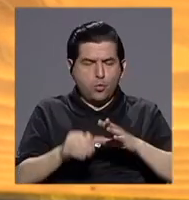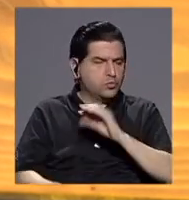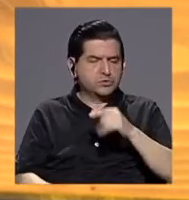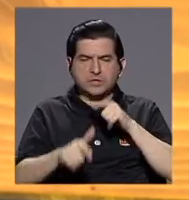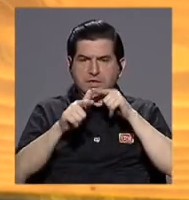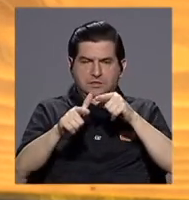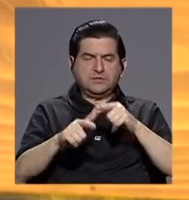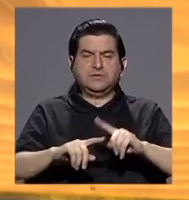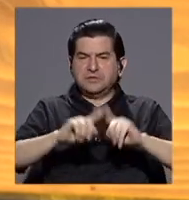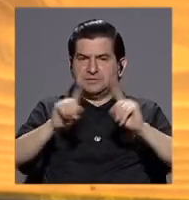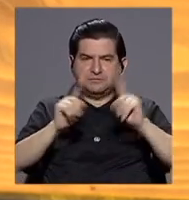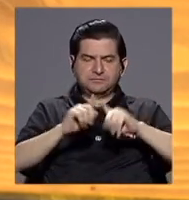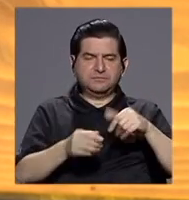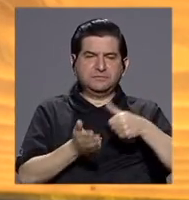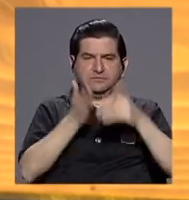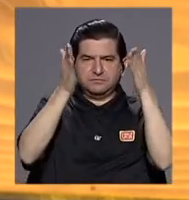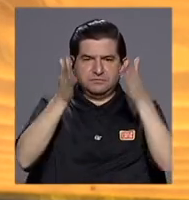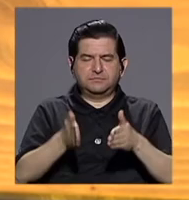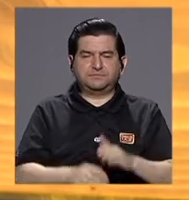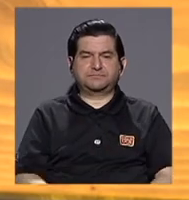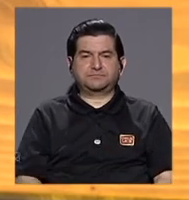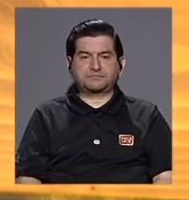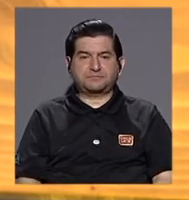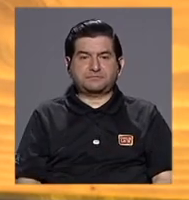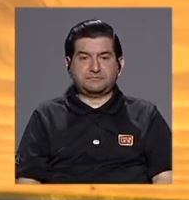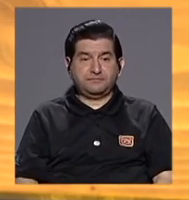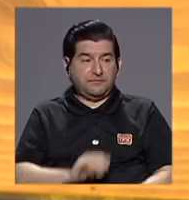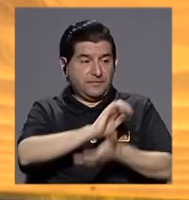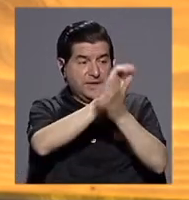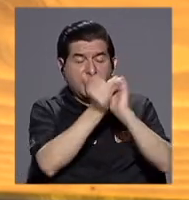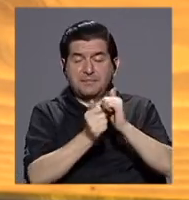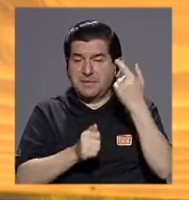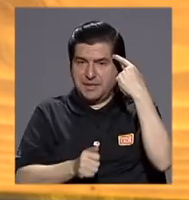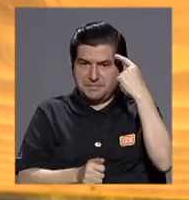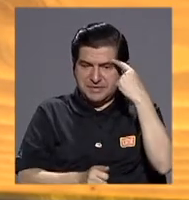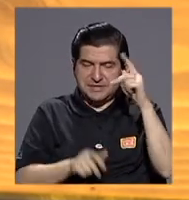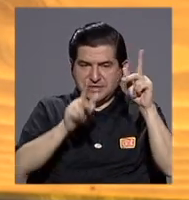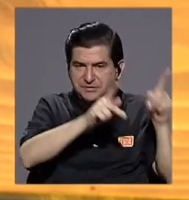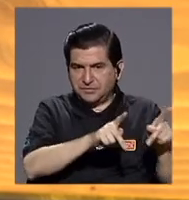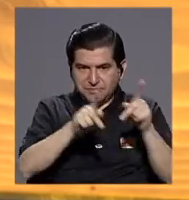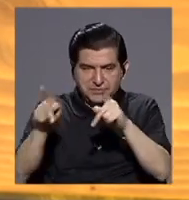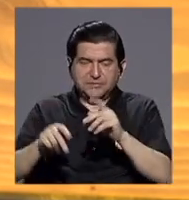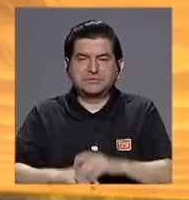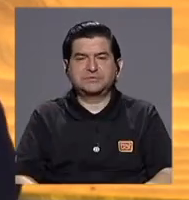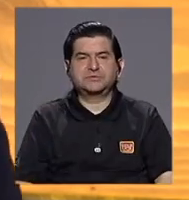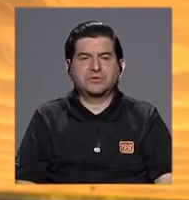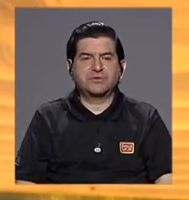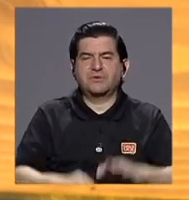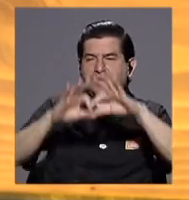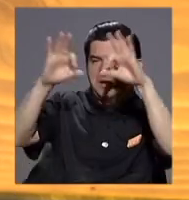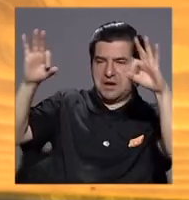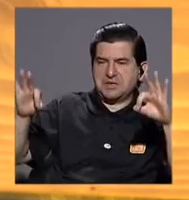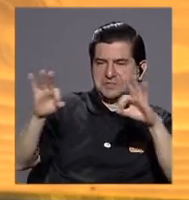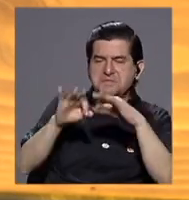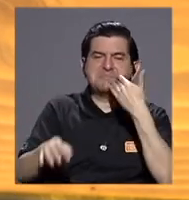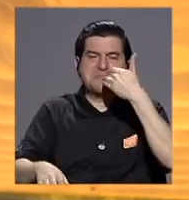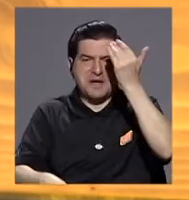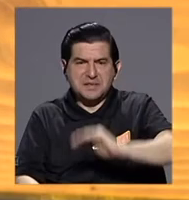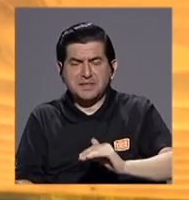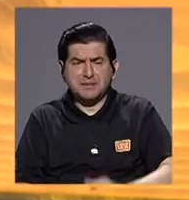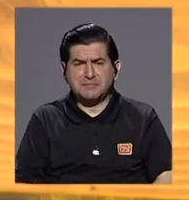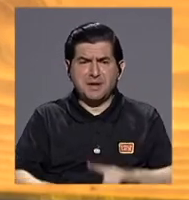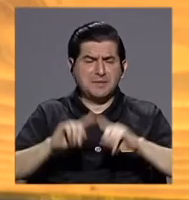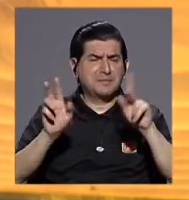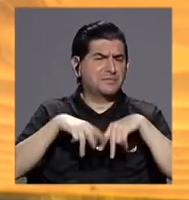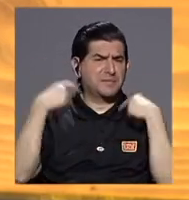de parte de muchos electores. Se ha convertido para mucha gente en la imagen del mal, cuando en realidad